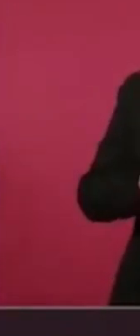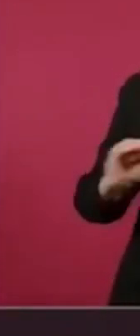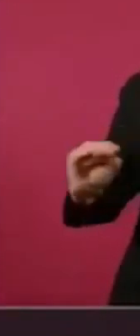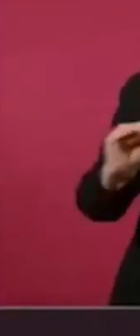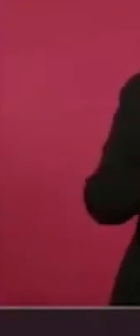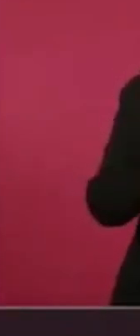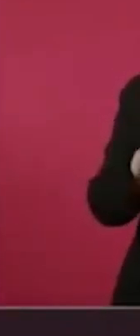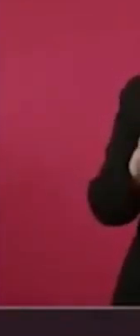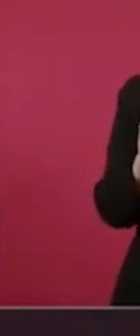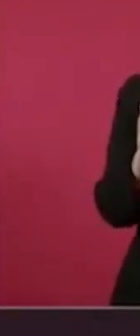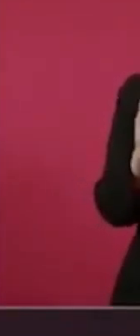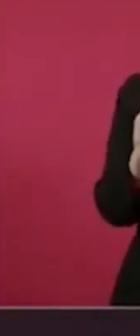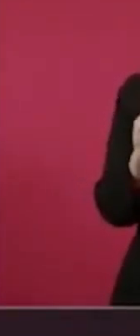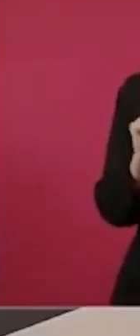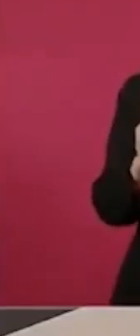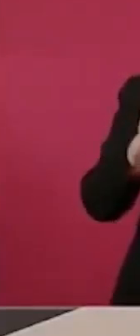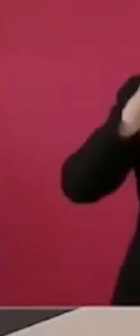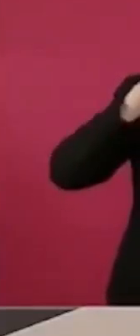cómo funciona.